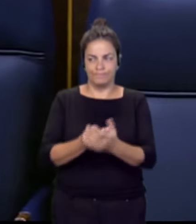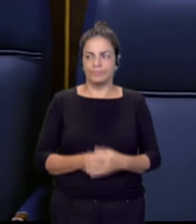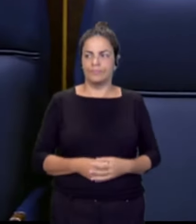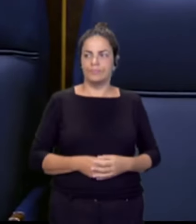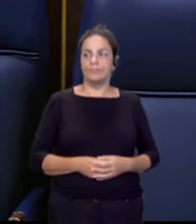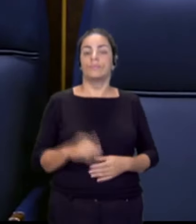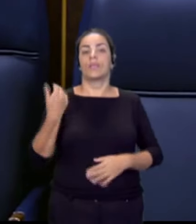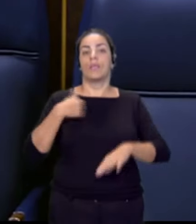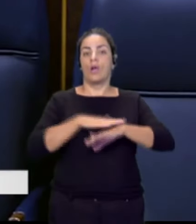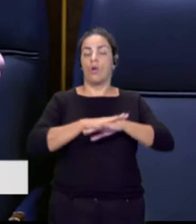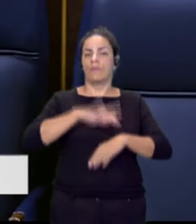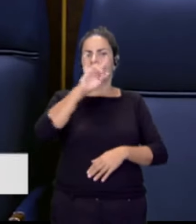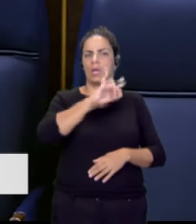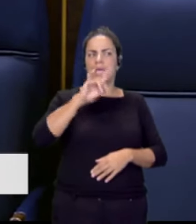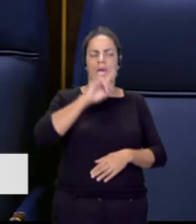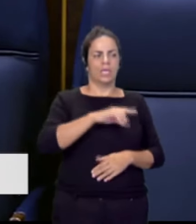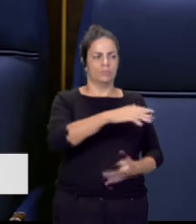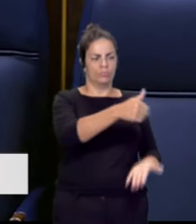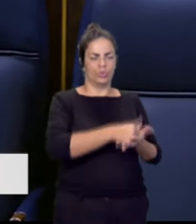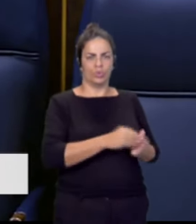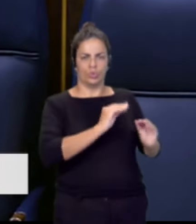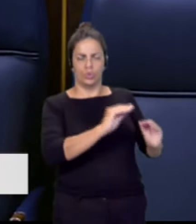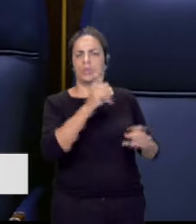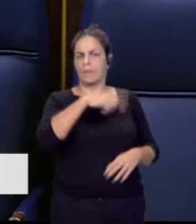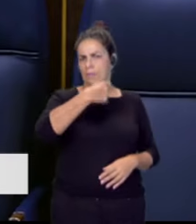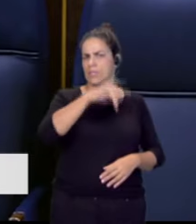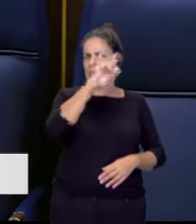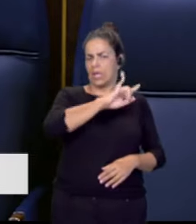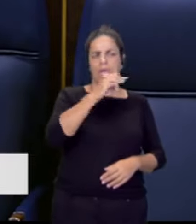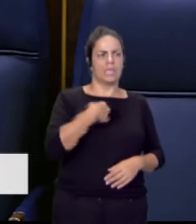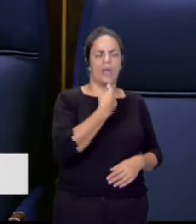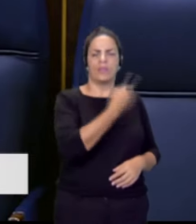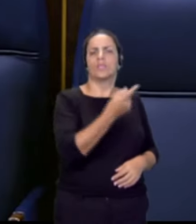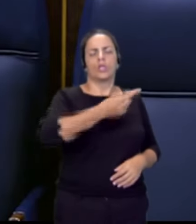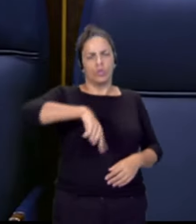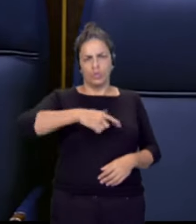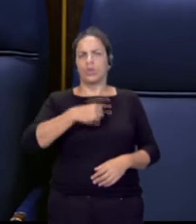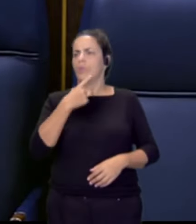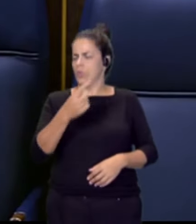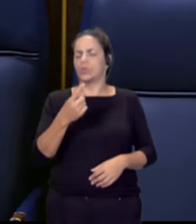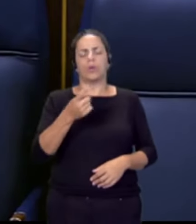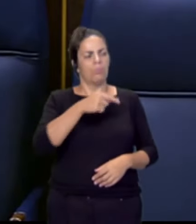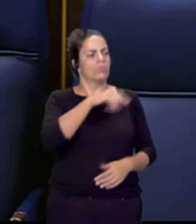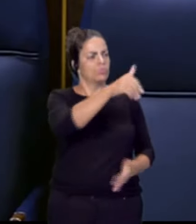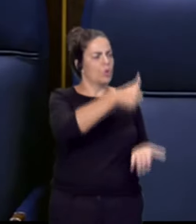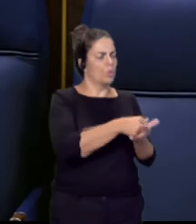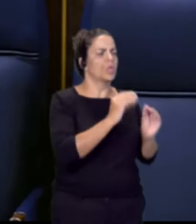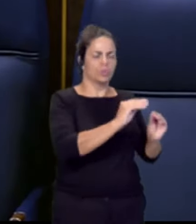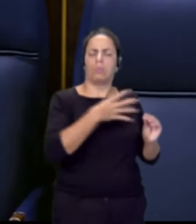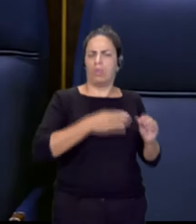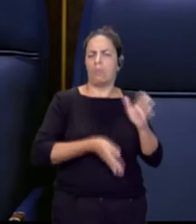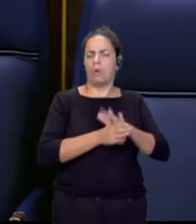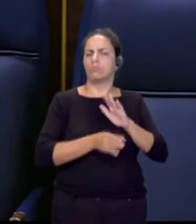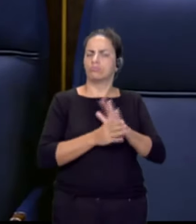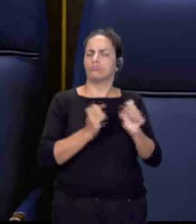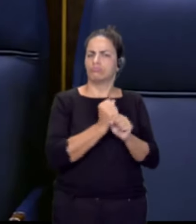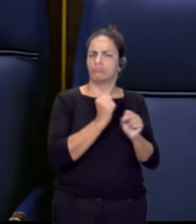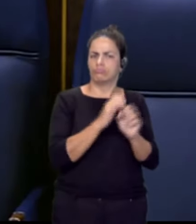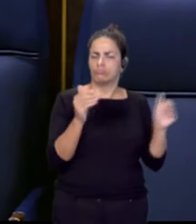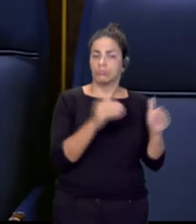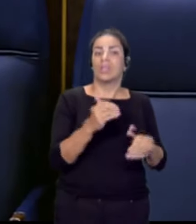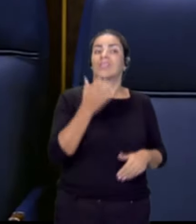hecho el Gobierno de Canarias, que también ha comunicado el presidente de Canarias. Le hemos dicho que estamos dispuestos a trabajar y avanzar con esa propuesta. Y la próxima semana, si ustedes